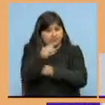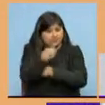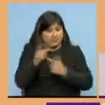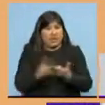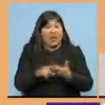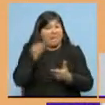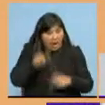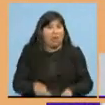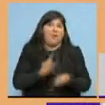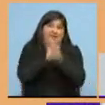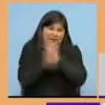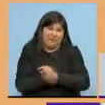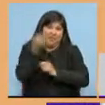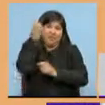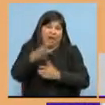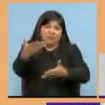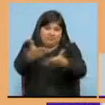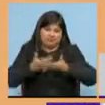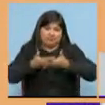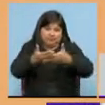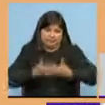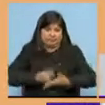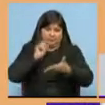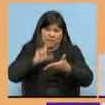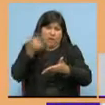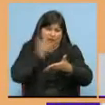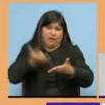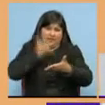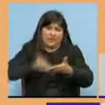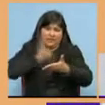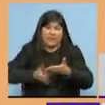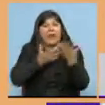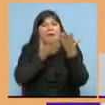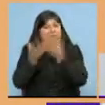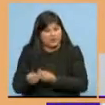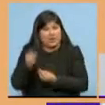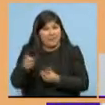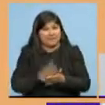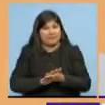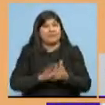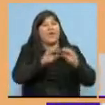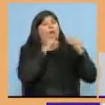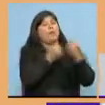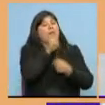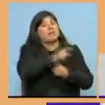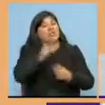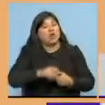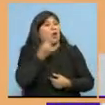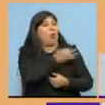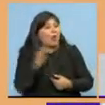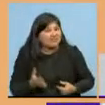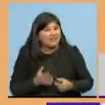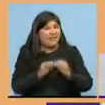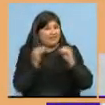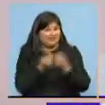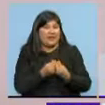algún tipo de respeto va generando cuánta gente hay como usted trabajando en esto somos 17 16 voluntarios voluntarios perdiendo